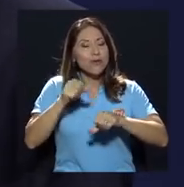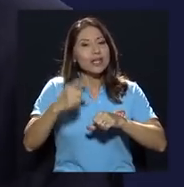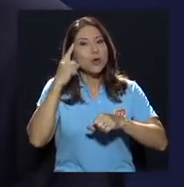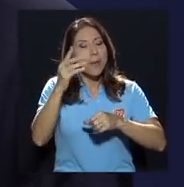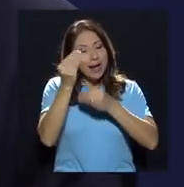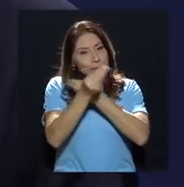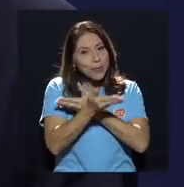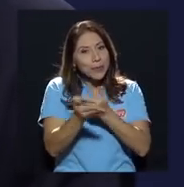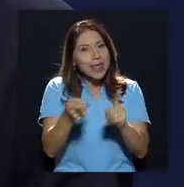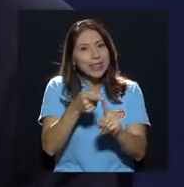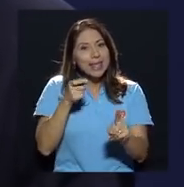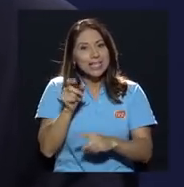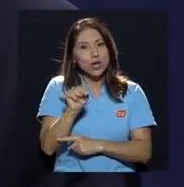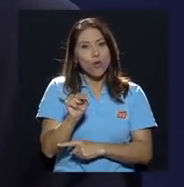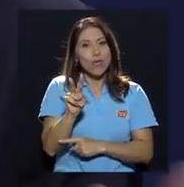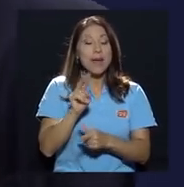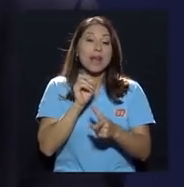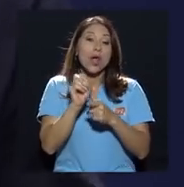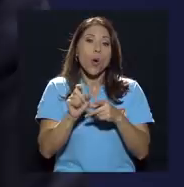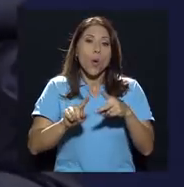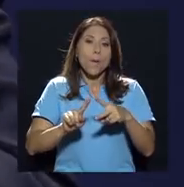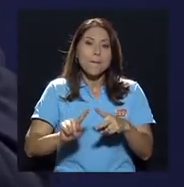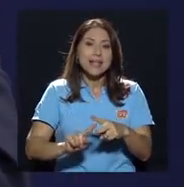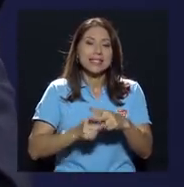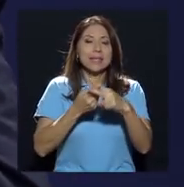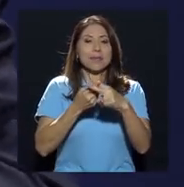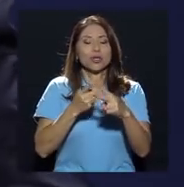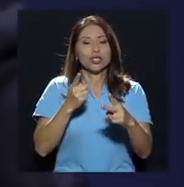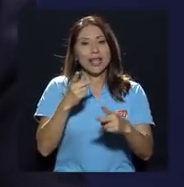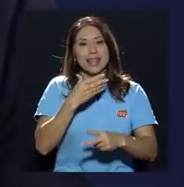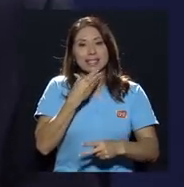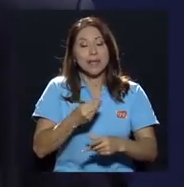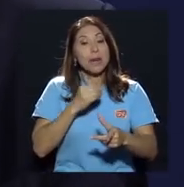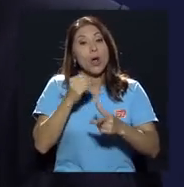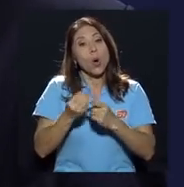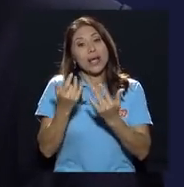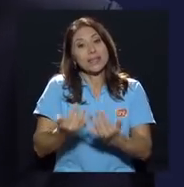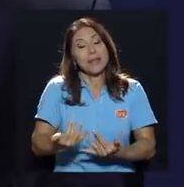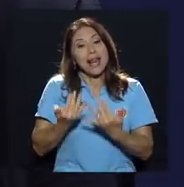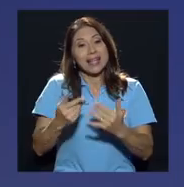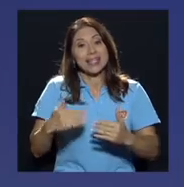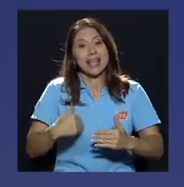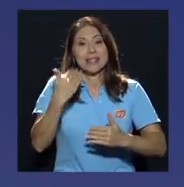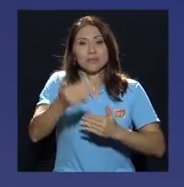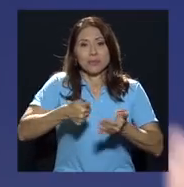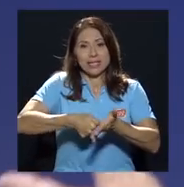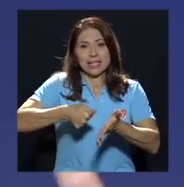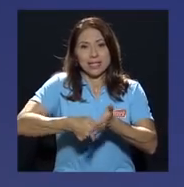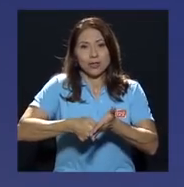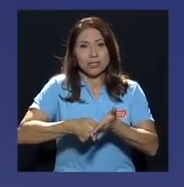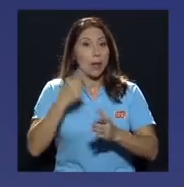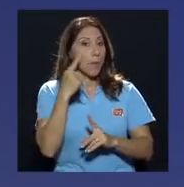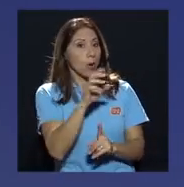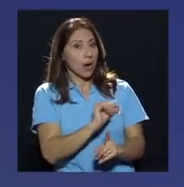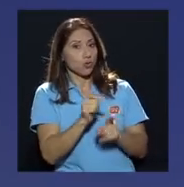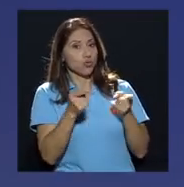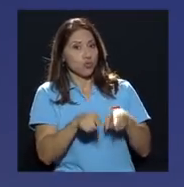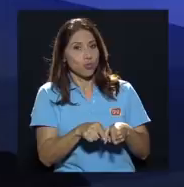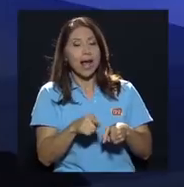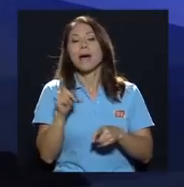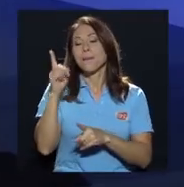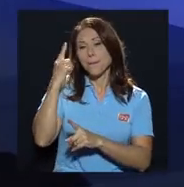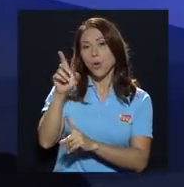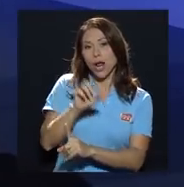las de noviembre o principios de diciembre o esperarse a notificarla después de las elecciones o la coyuntura por la coyuntura especial del